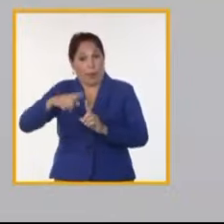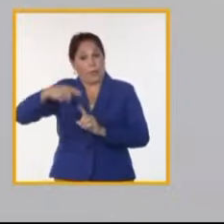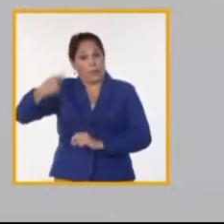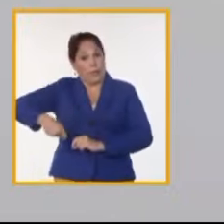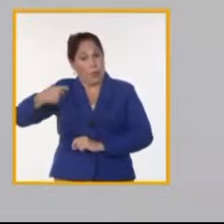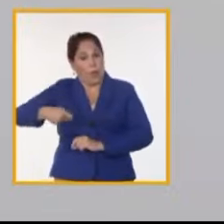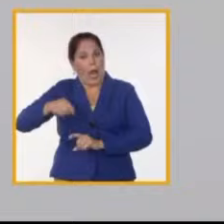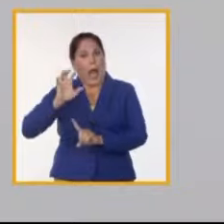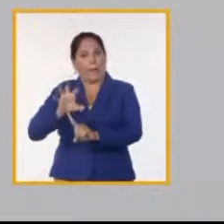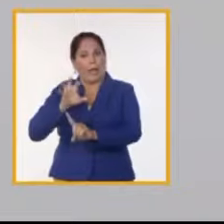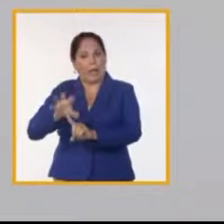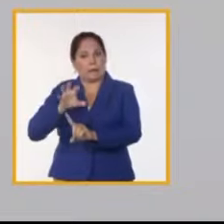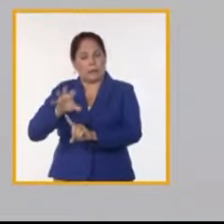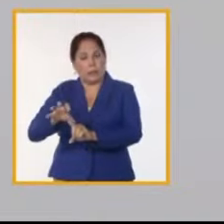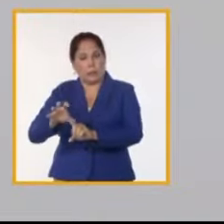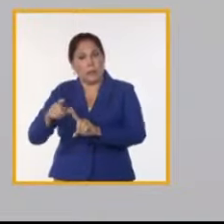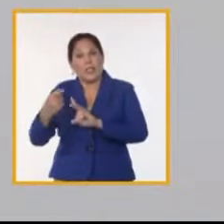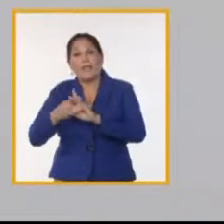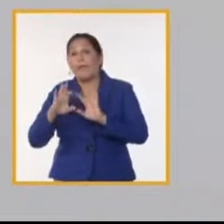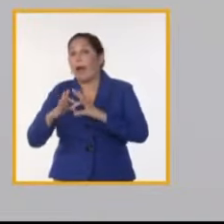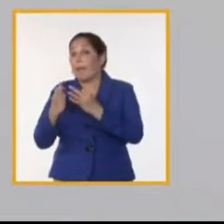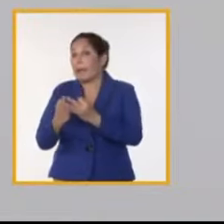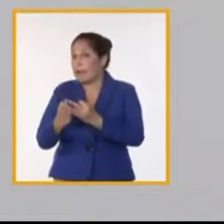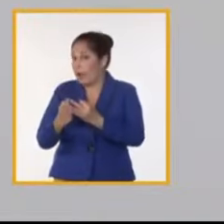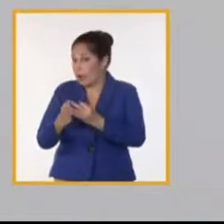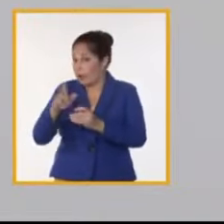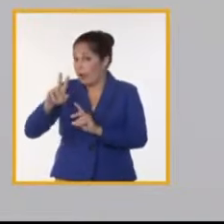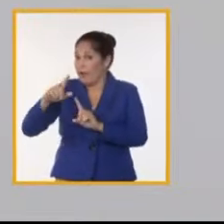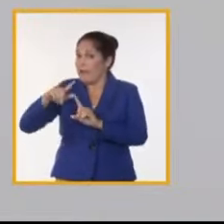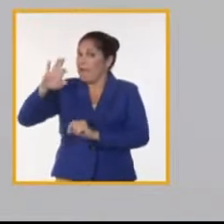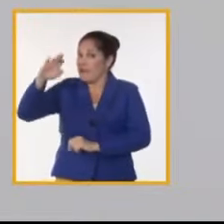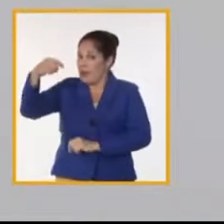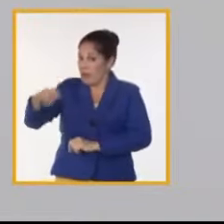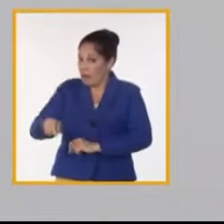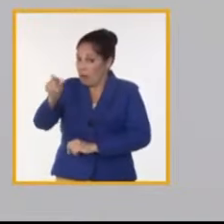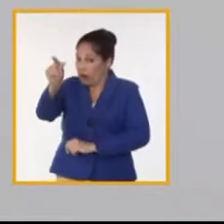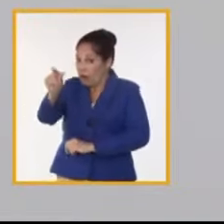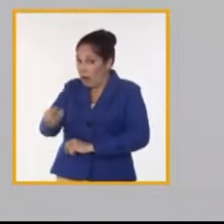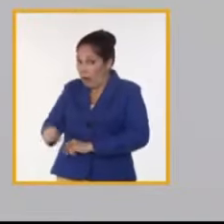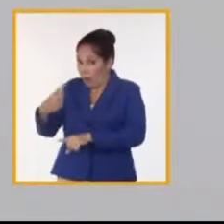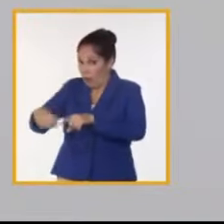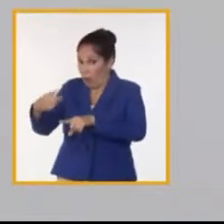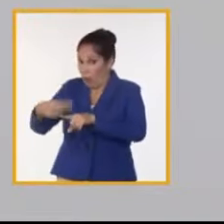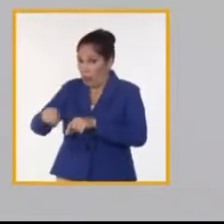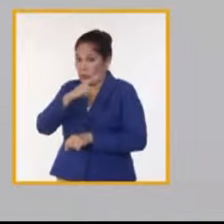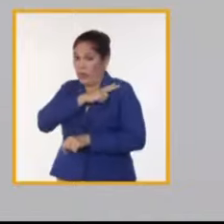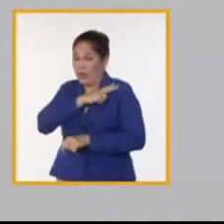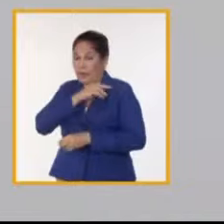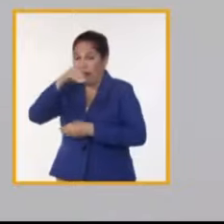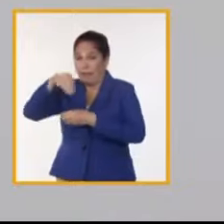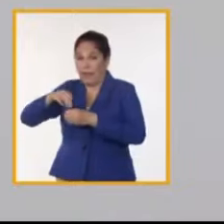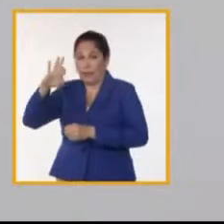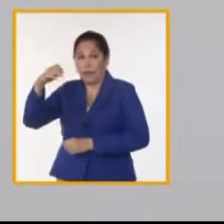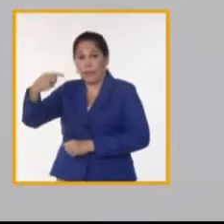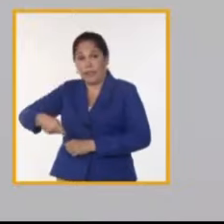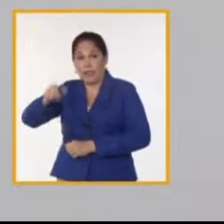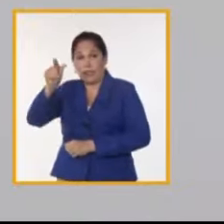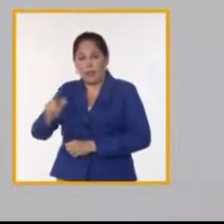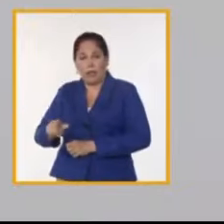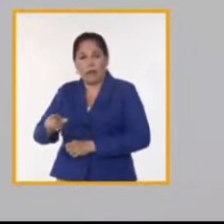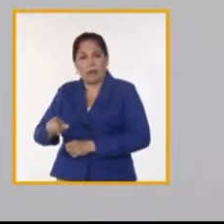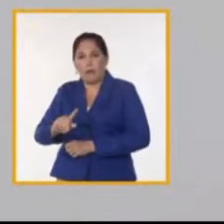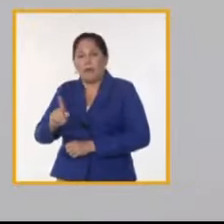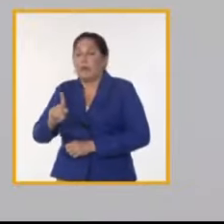sus familiares lo más delicado a sus familiares a este fiscal y a otros y a sus familiares para que no fuera